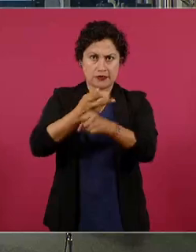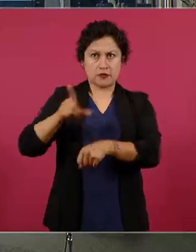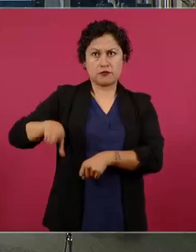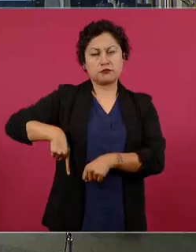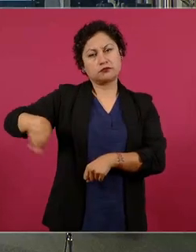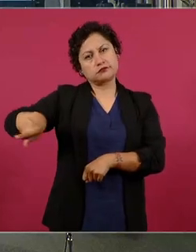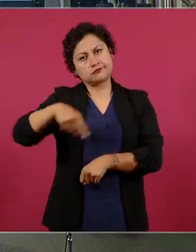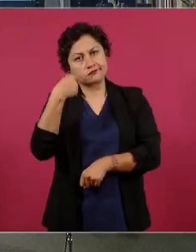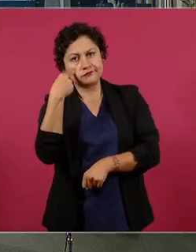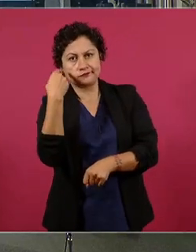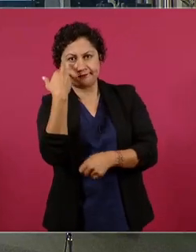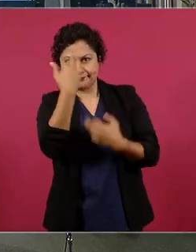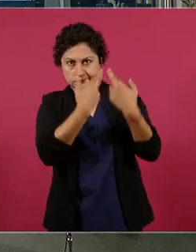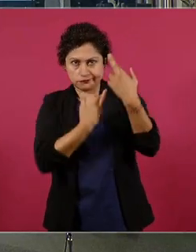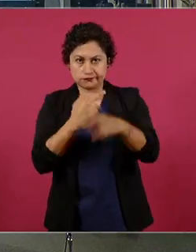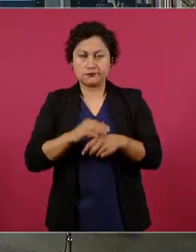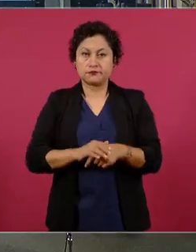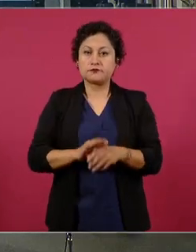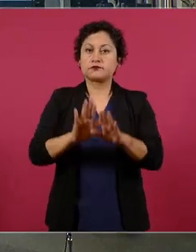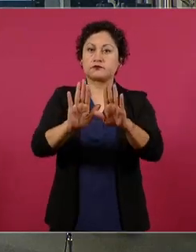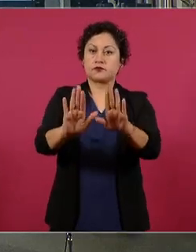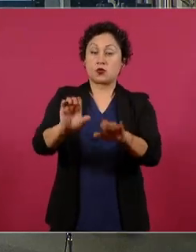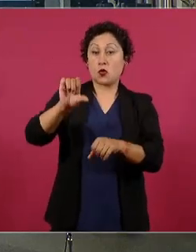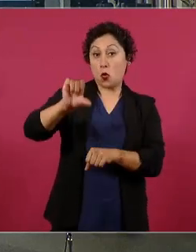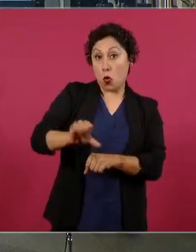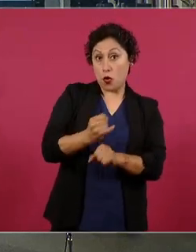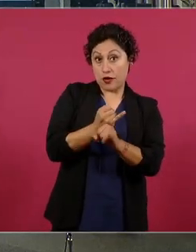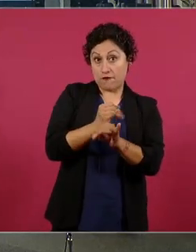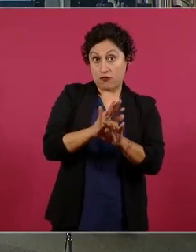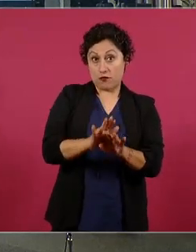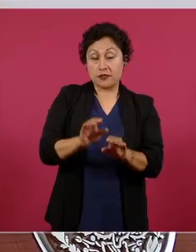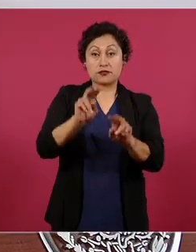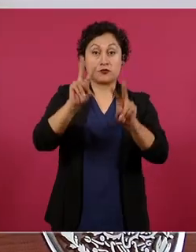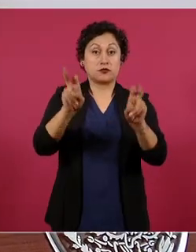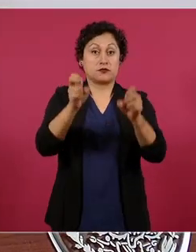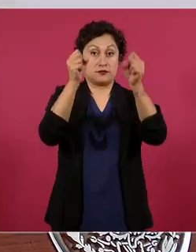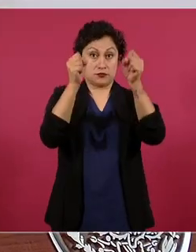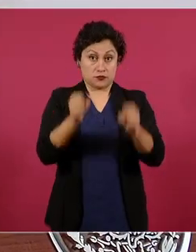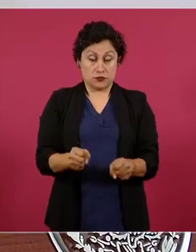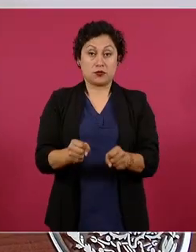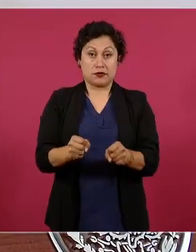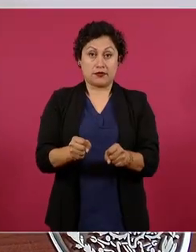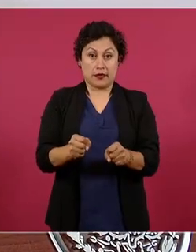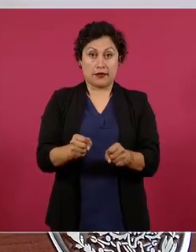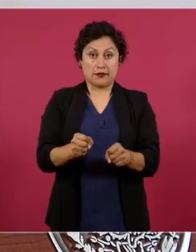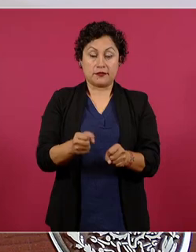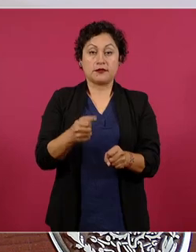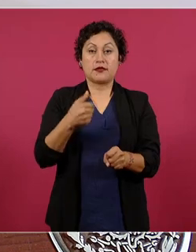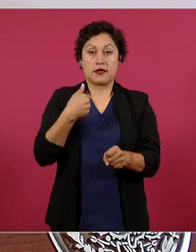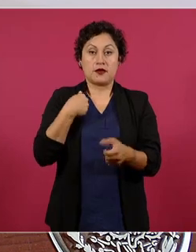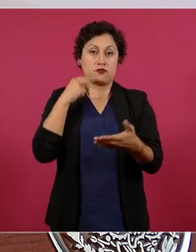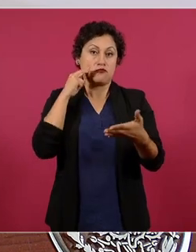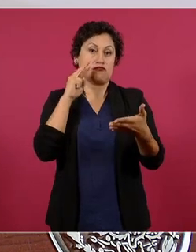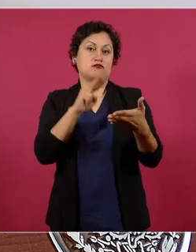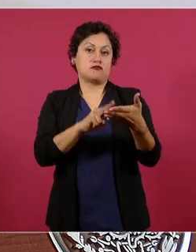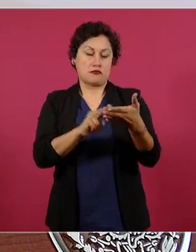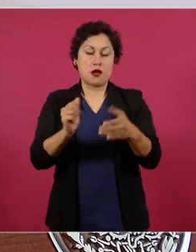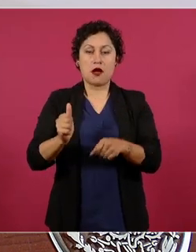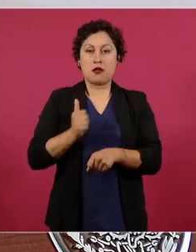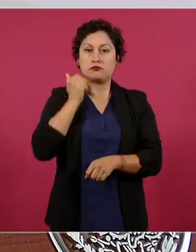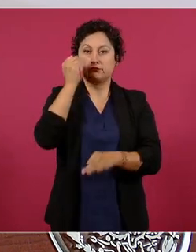el reporte de hoy, y aprovecho para tratarlo, es un enfrentamiento que